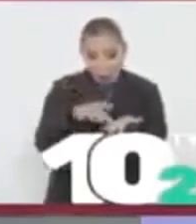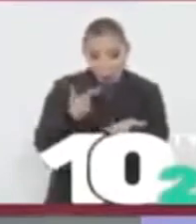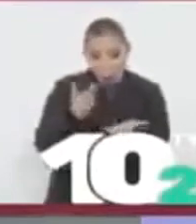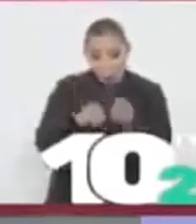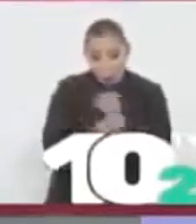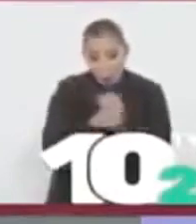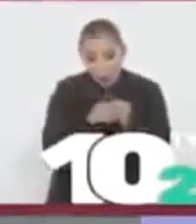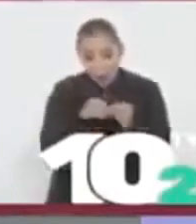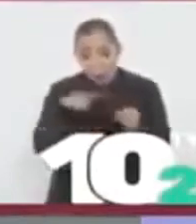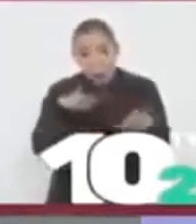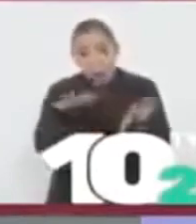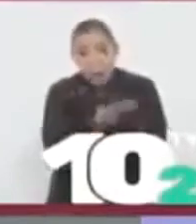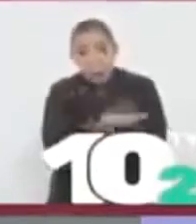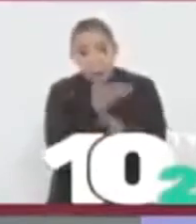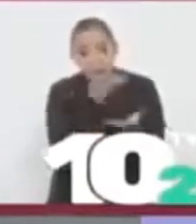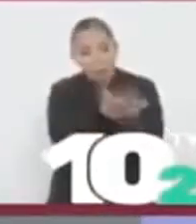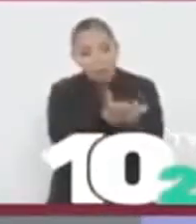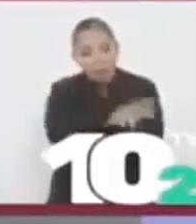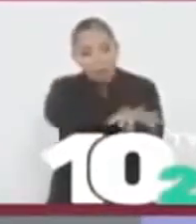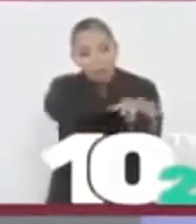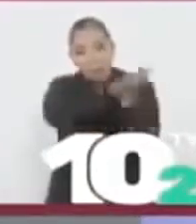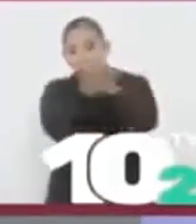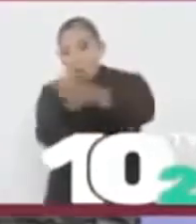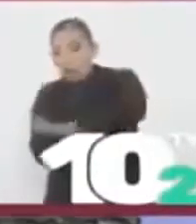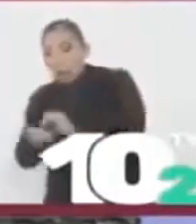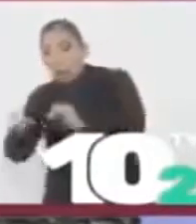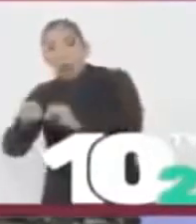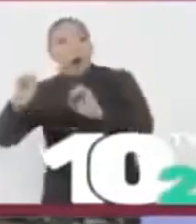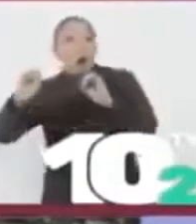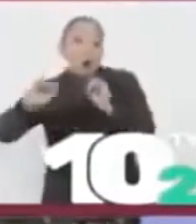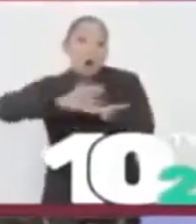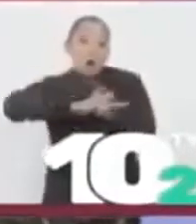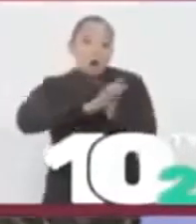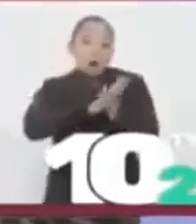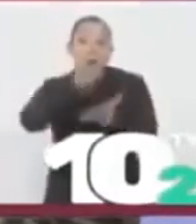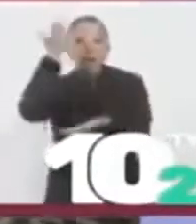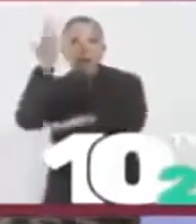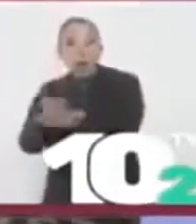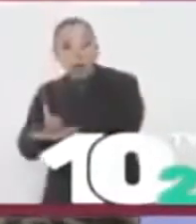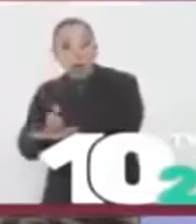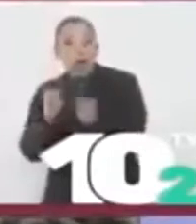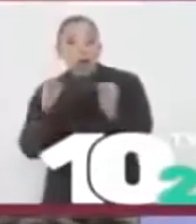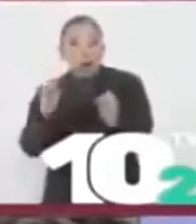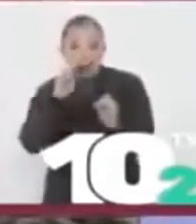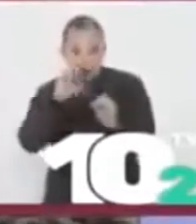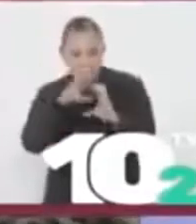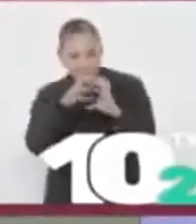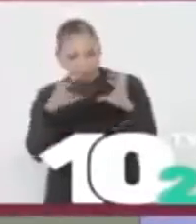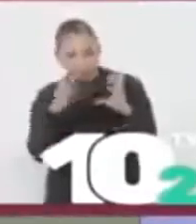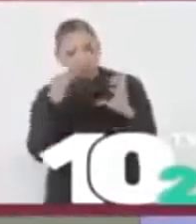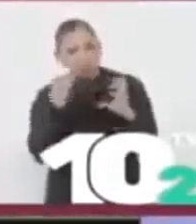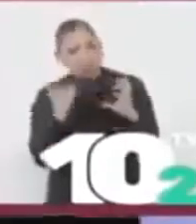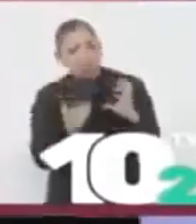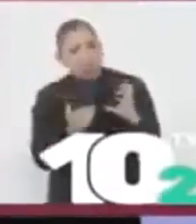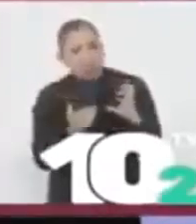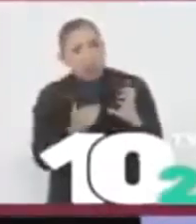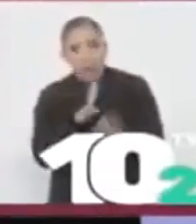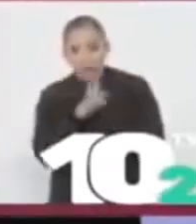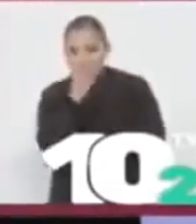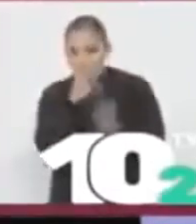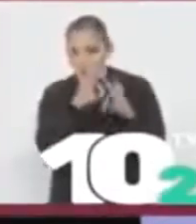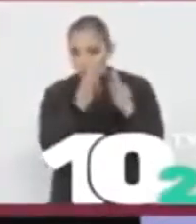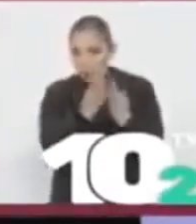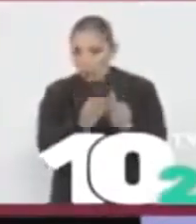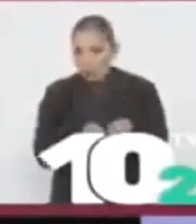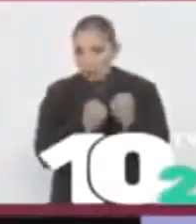cuerpo capaz de modificar su estado de reposo o de movimiento o bien de producir una deformación.